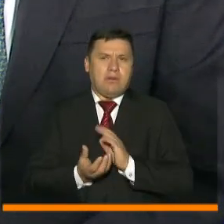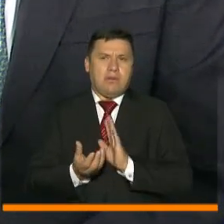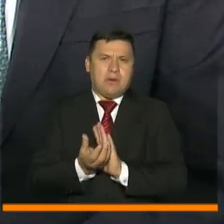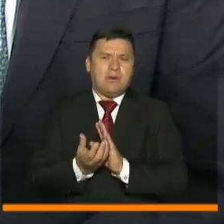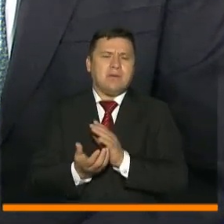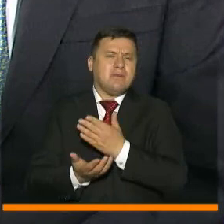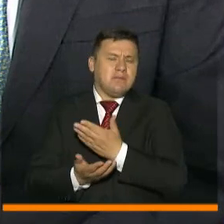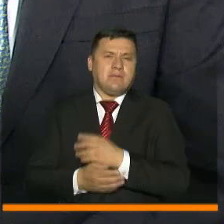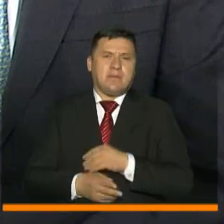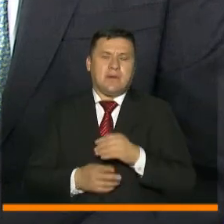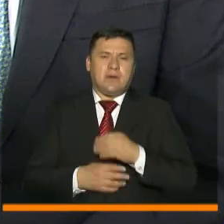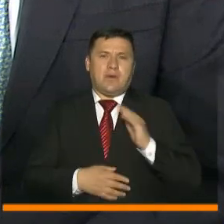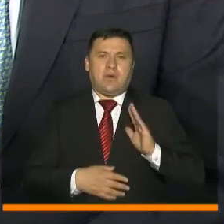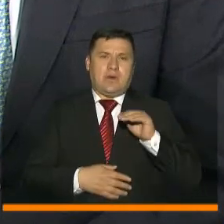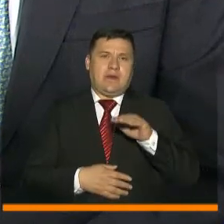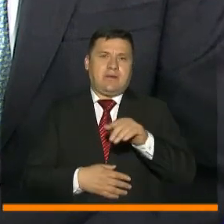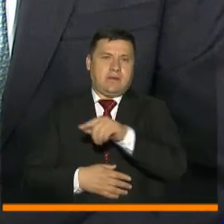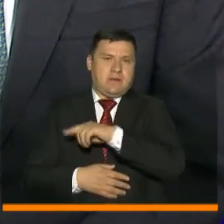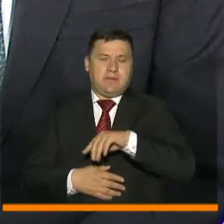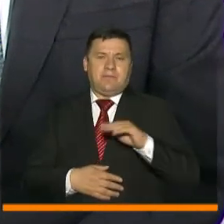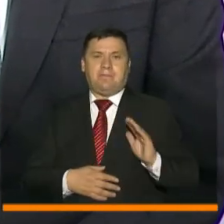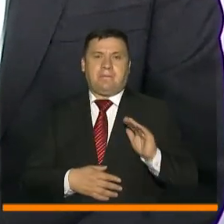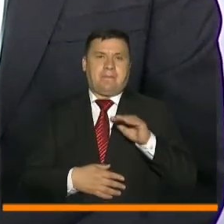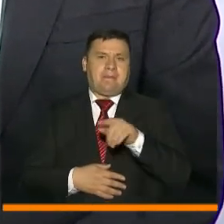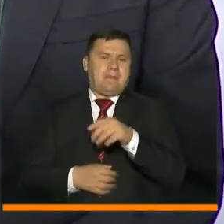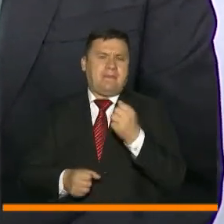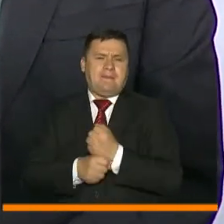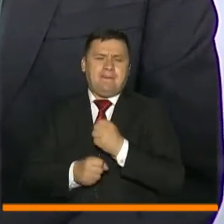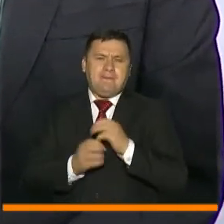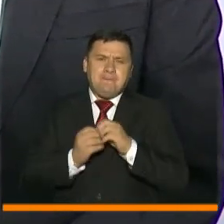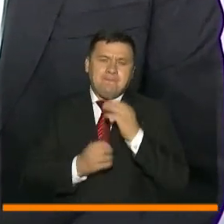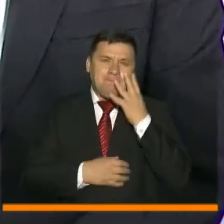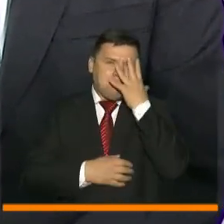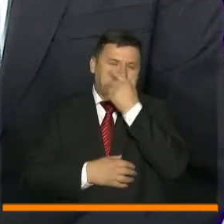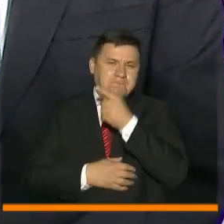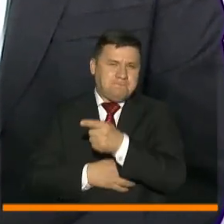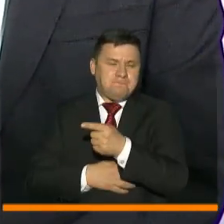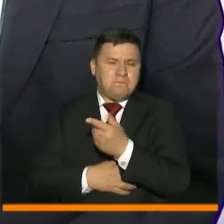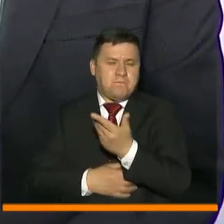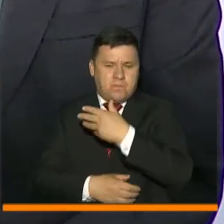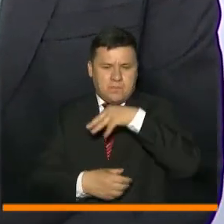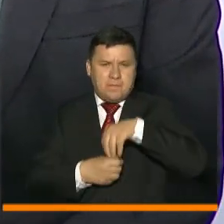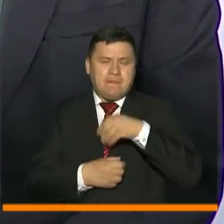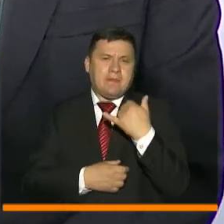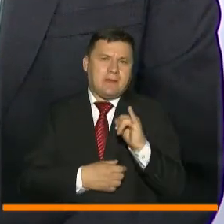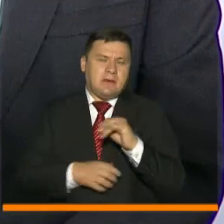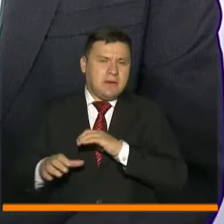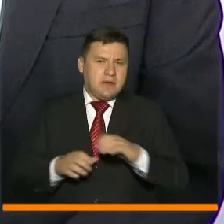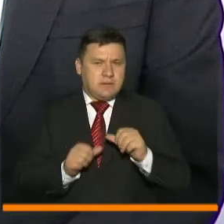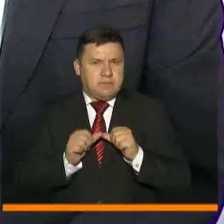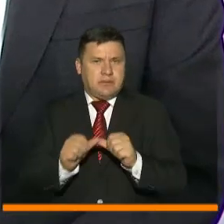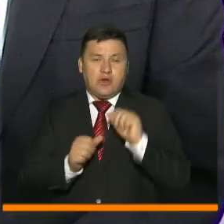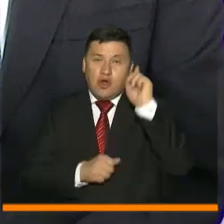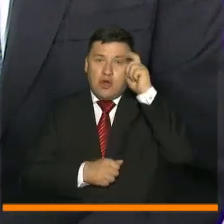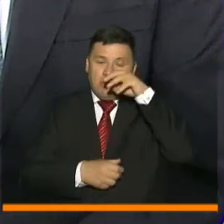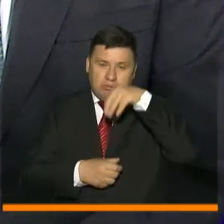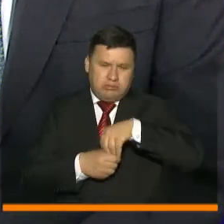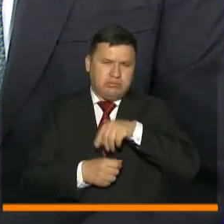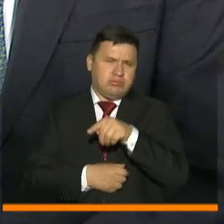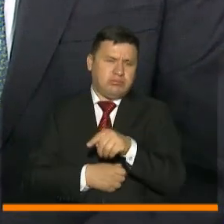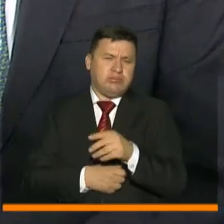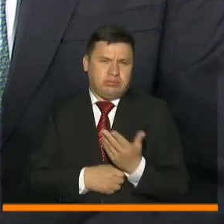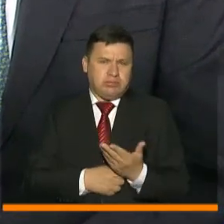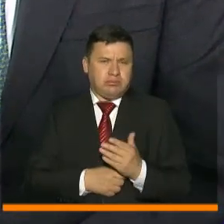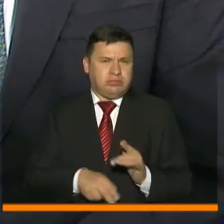este es el caso de Buenaventura. En Buenaventura hay un trabajo maravilloso que está haciendo ya en acción permanente del gobierno, con